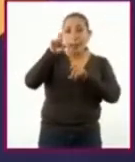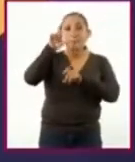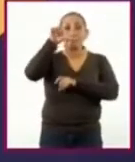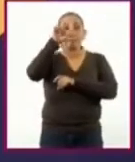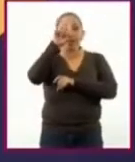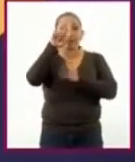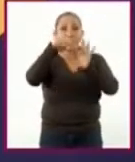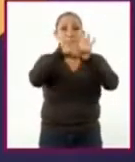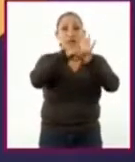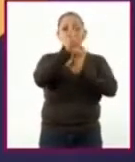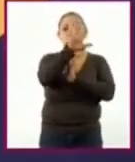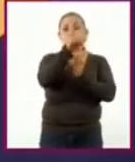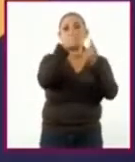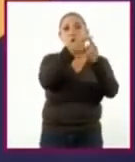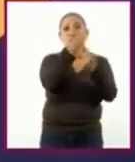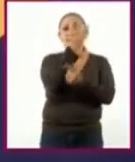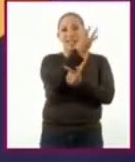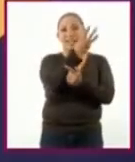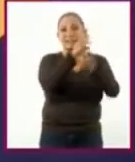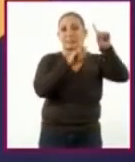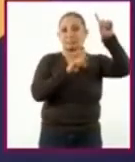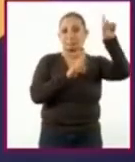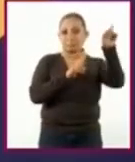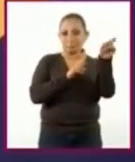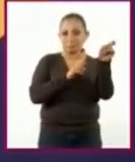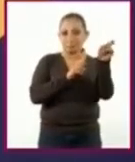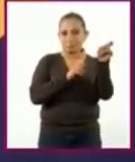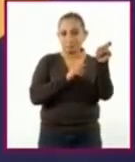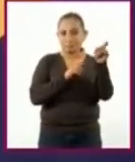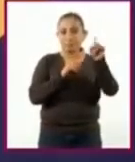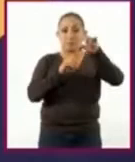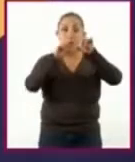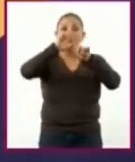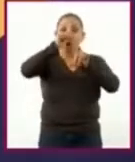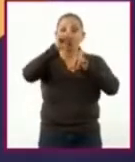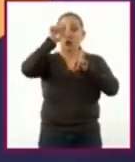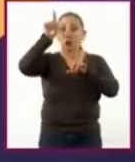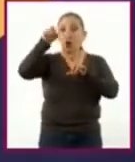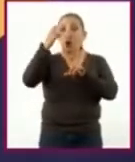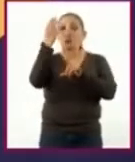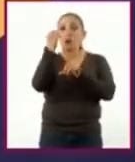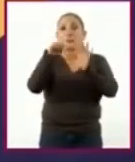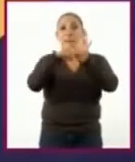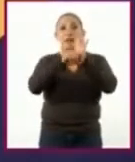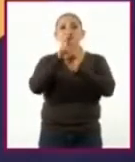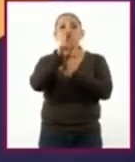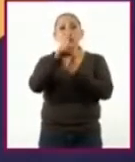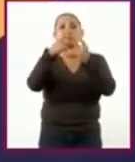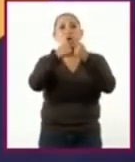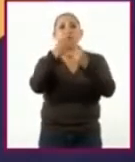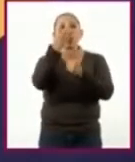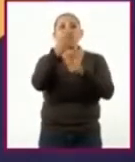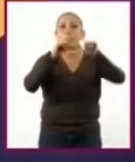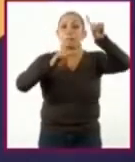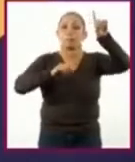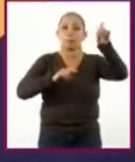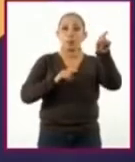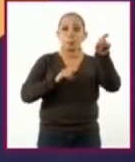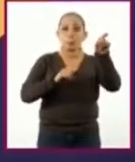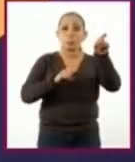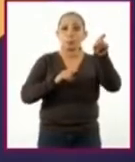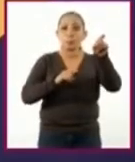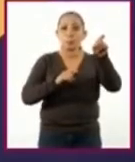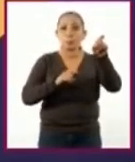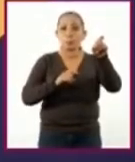20 menos 5 por 3, se cierra paréntesis. Se abre paréntesis, 9 menos 2 por 4, se cierra